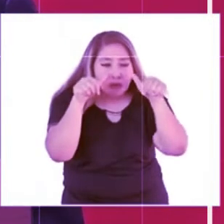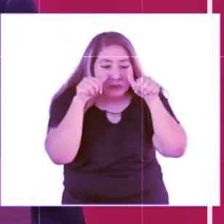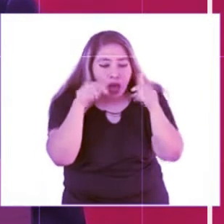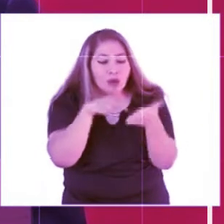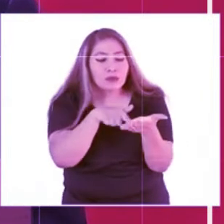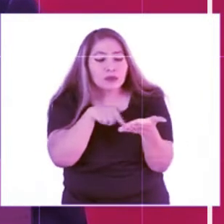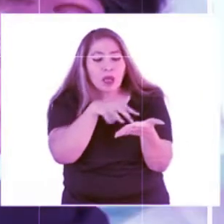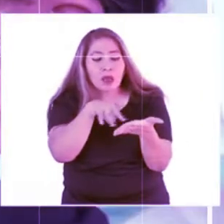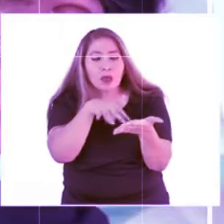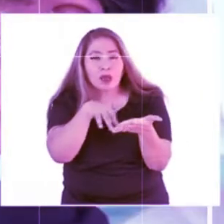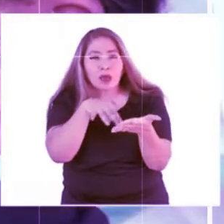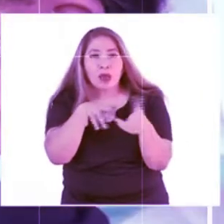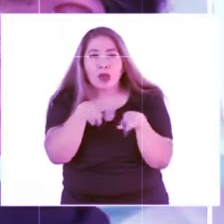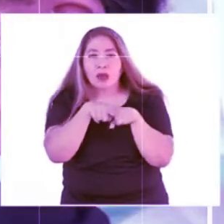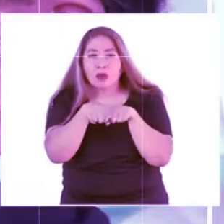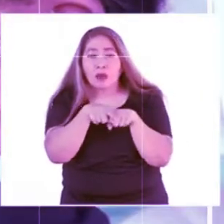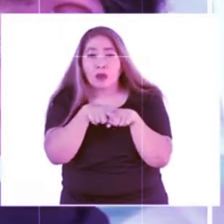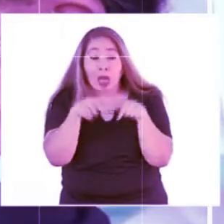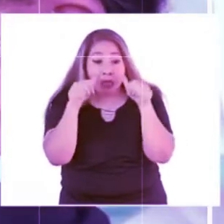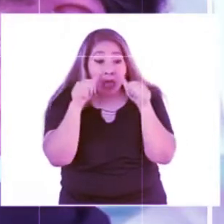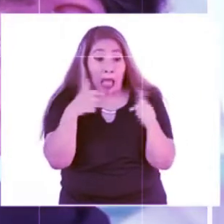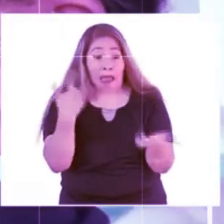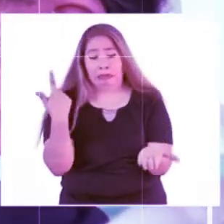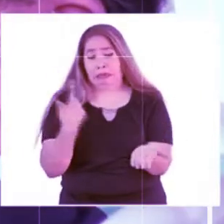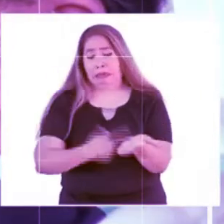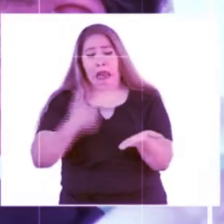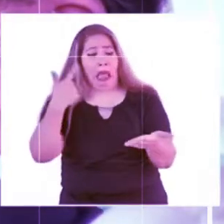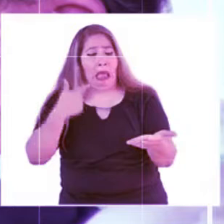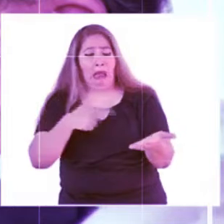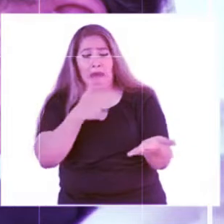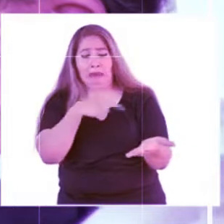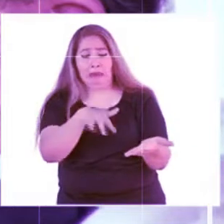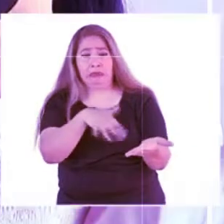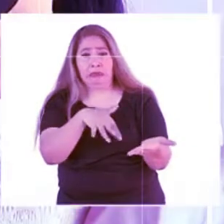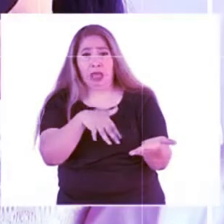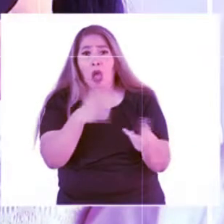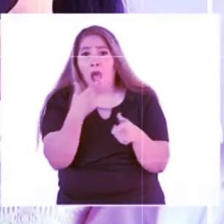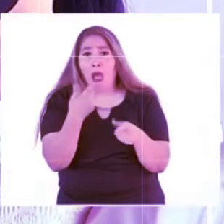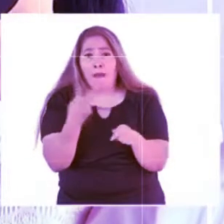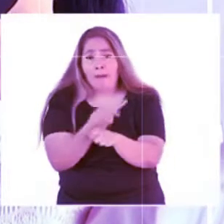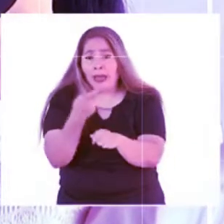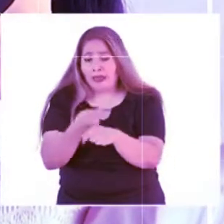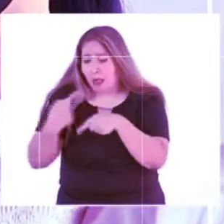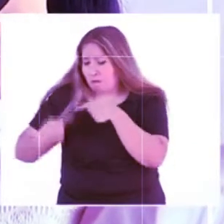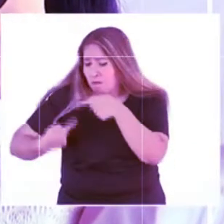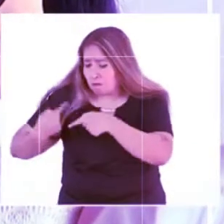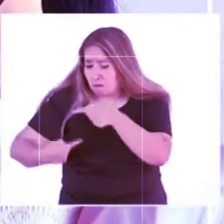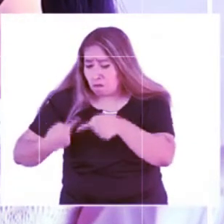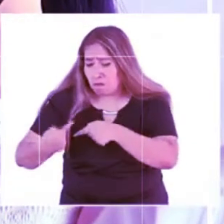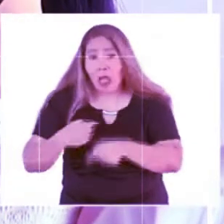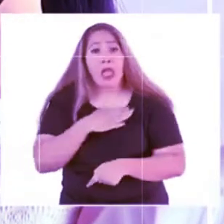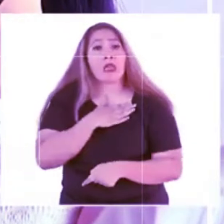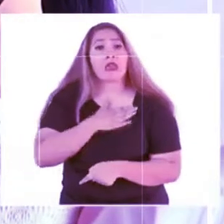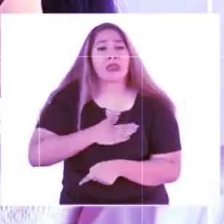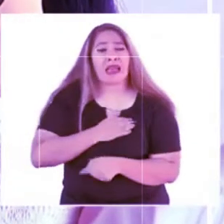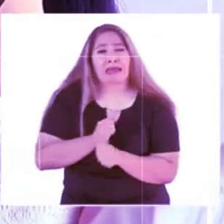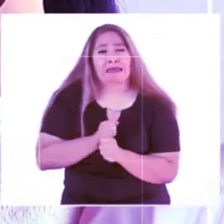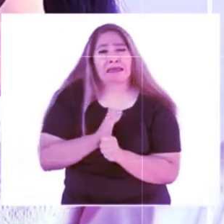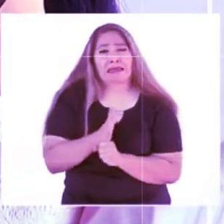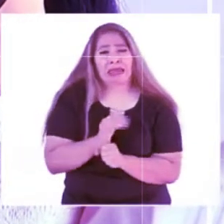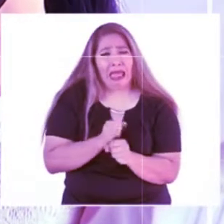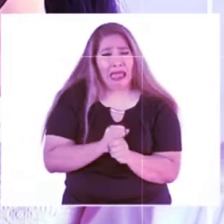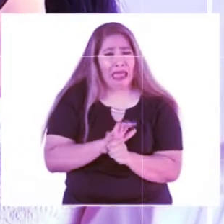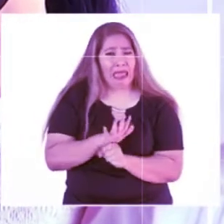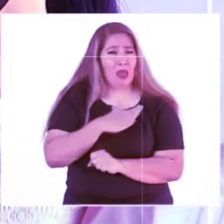atención, esto es grave. Han ocurrido muchos sucesos injustos durante